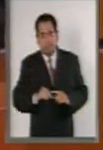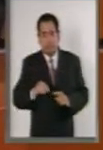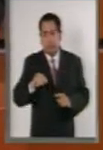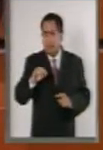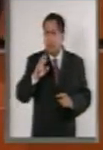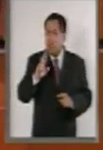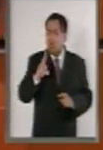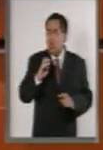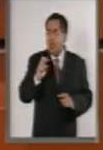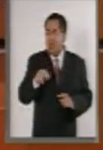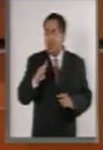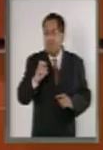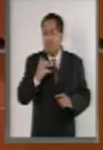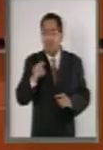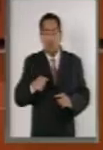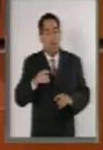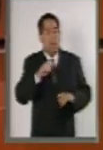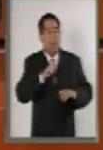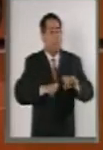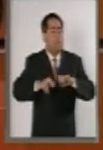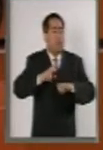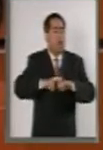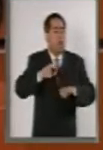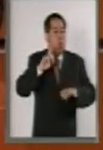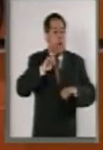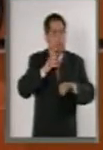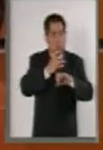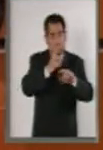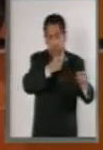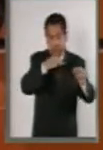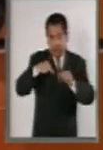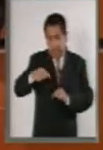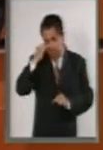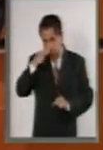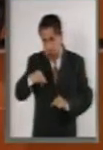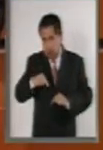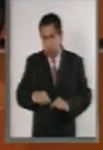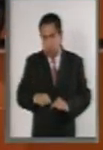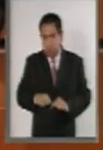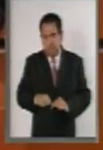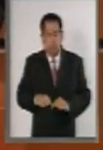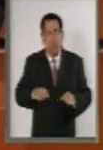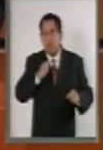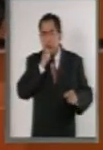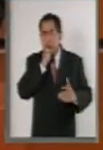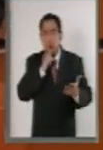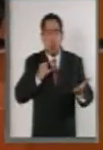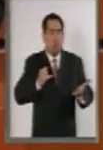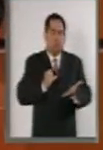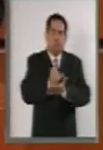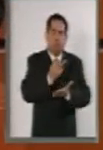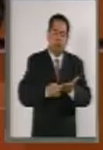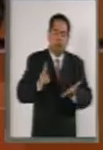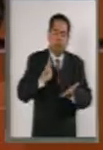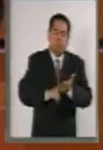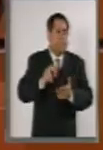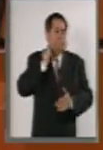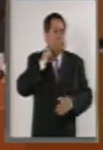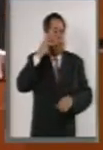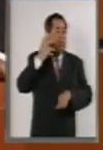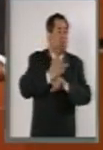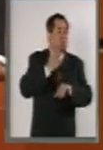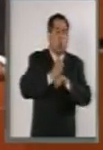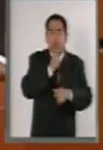Jacobson como embajadora de Estados Unidos en México y que no ha sido ratificada por el Senado